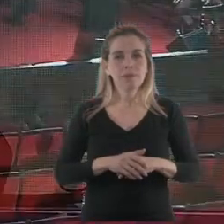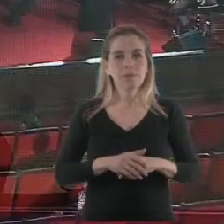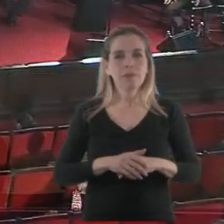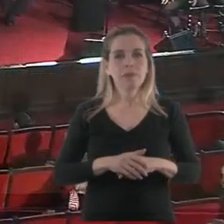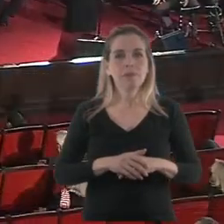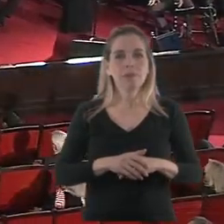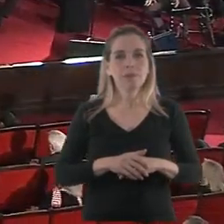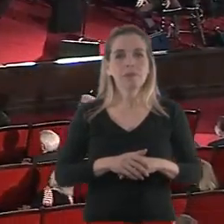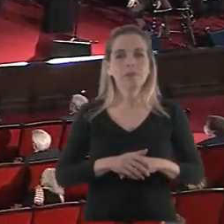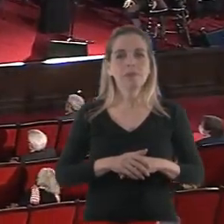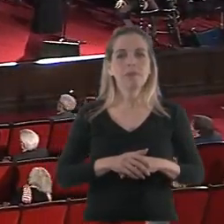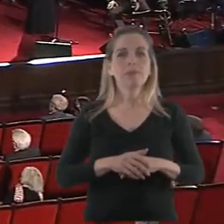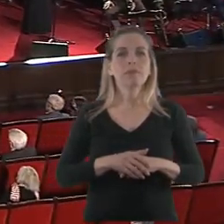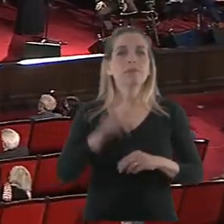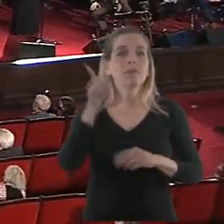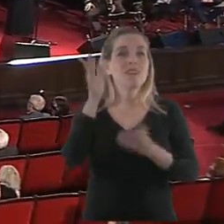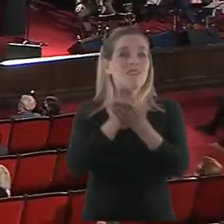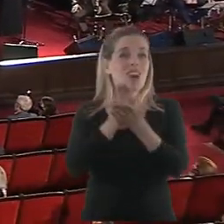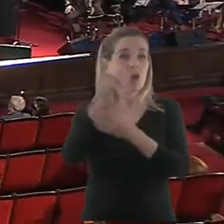en el